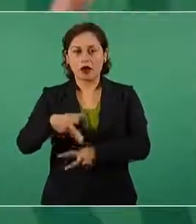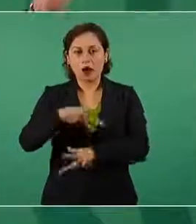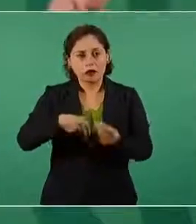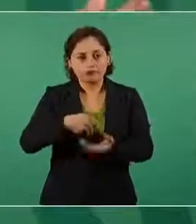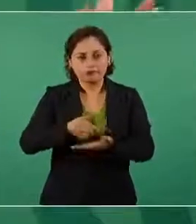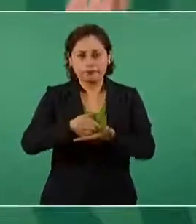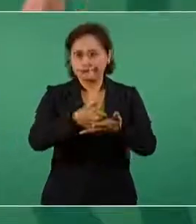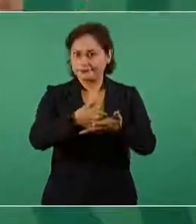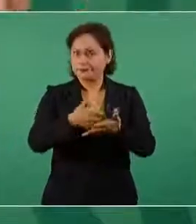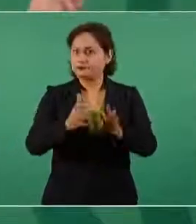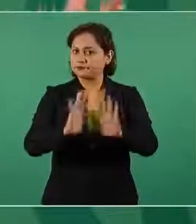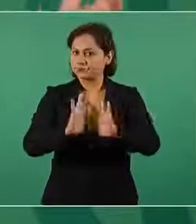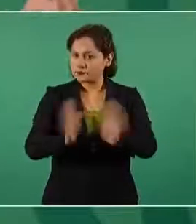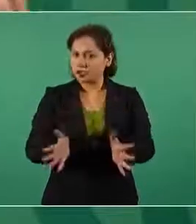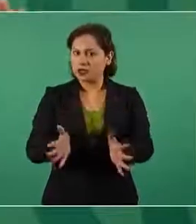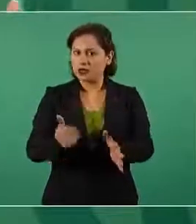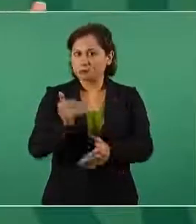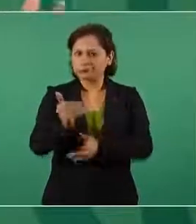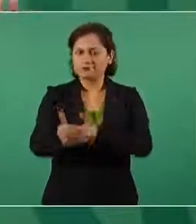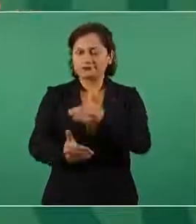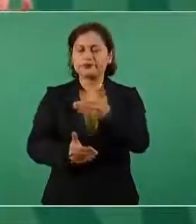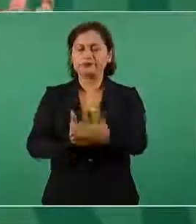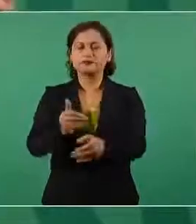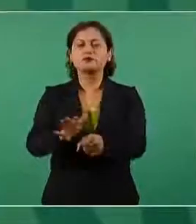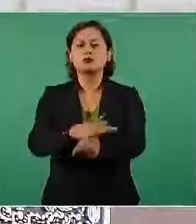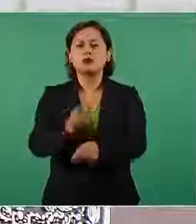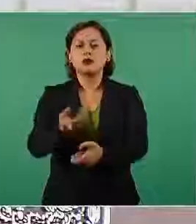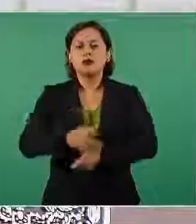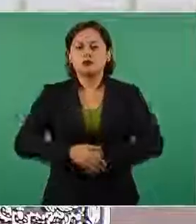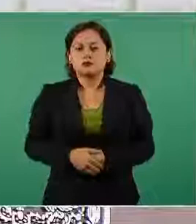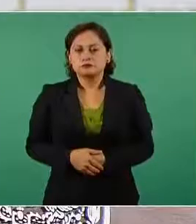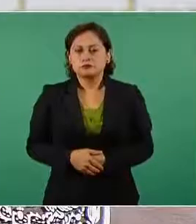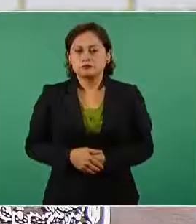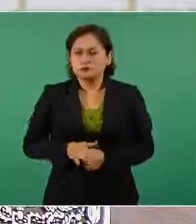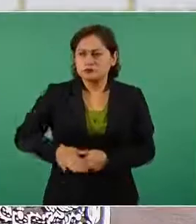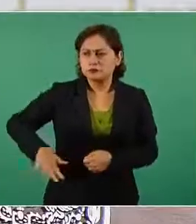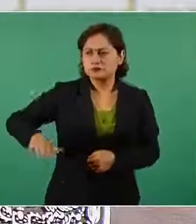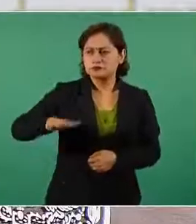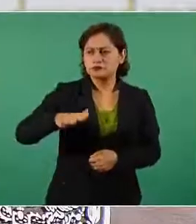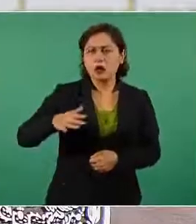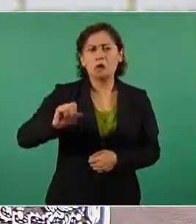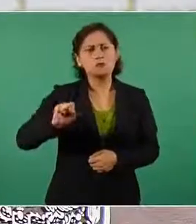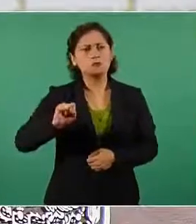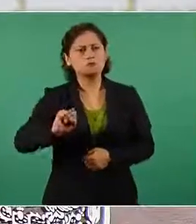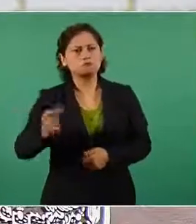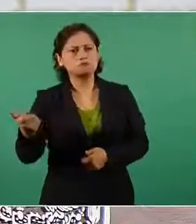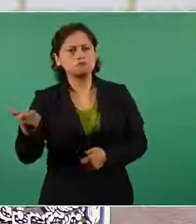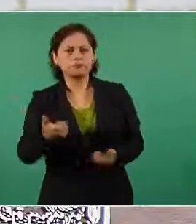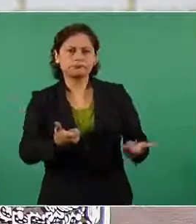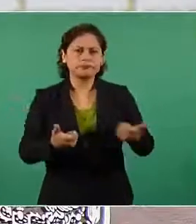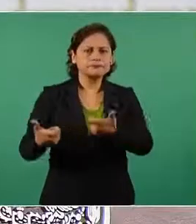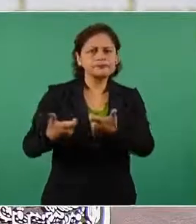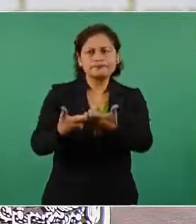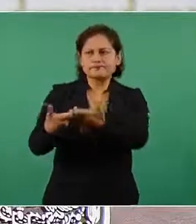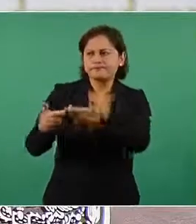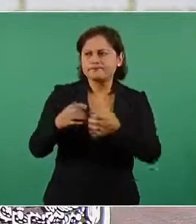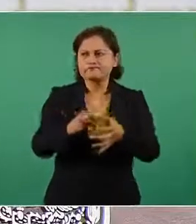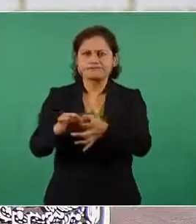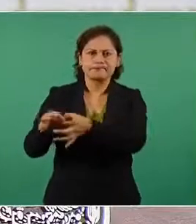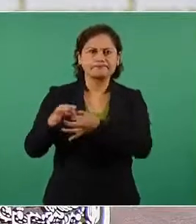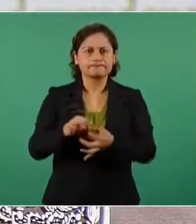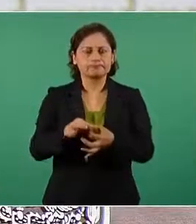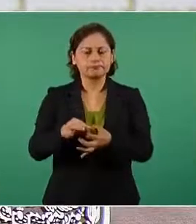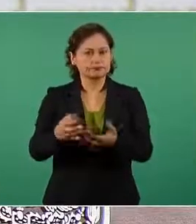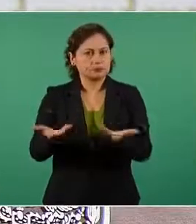esto es por participación, por cooperación de todos.